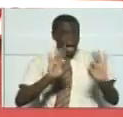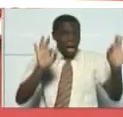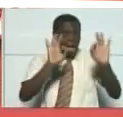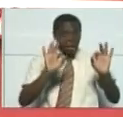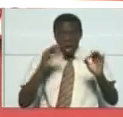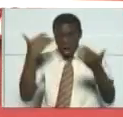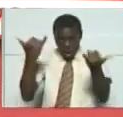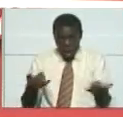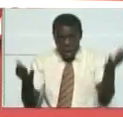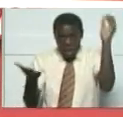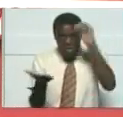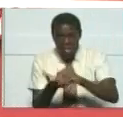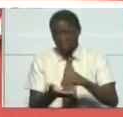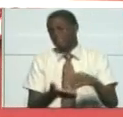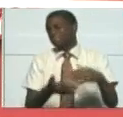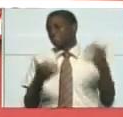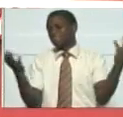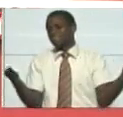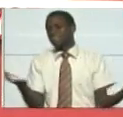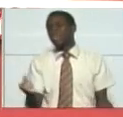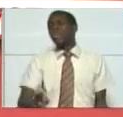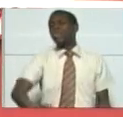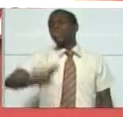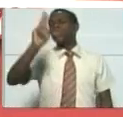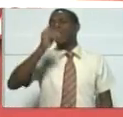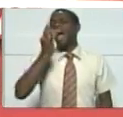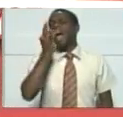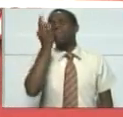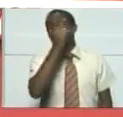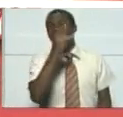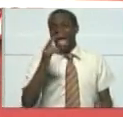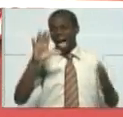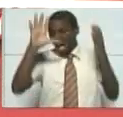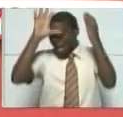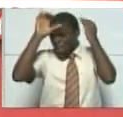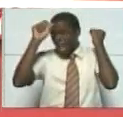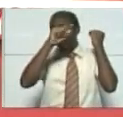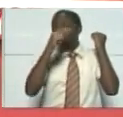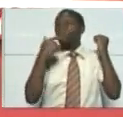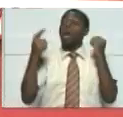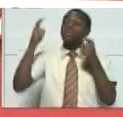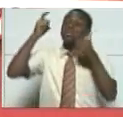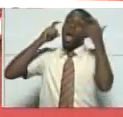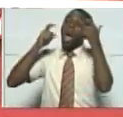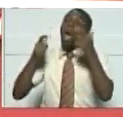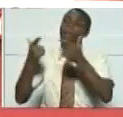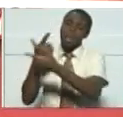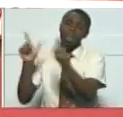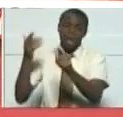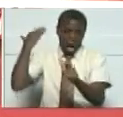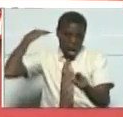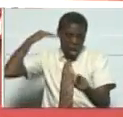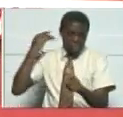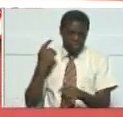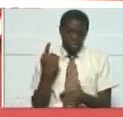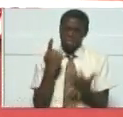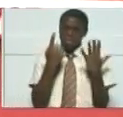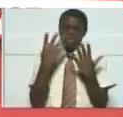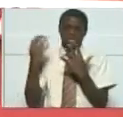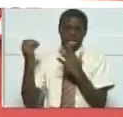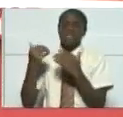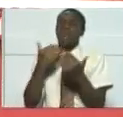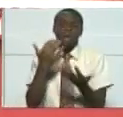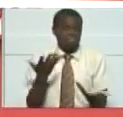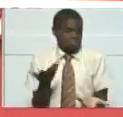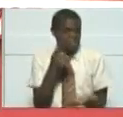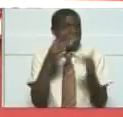defendido nunca jamás la Embajada Americana dijo liberen a Hugo Chávez jamás el gobierno de Estados Unidos estamos